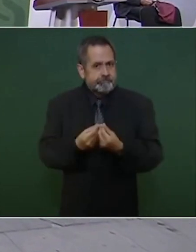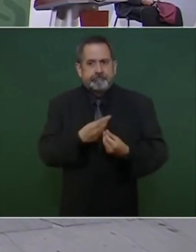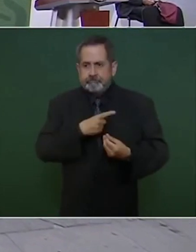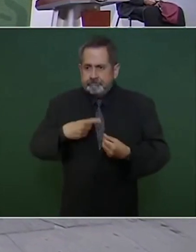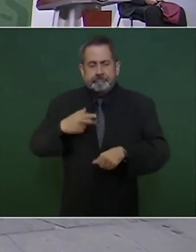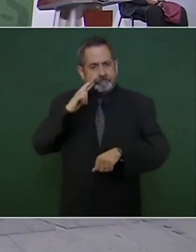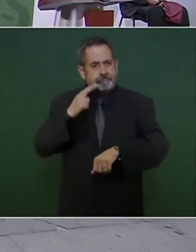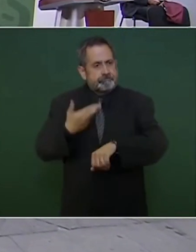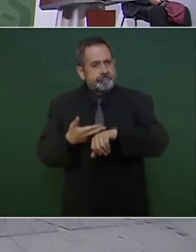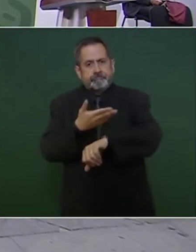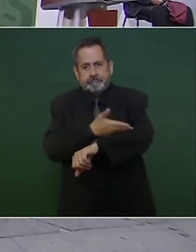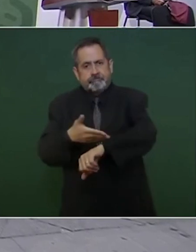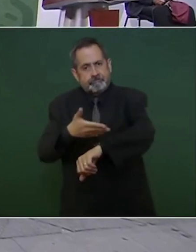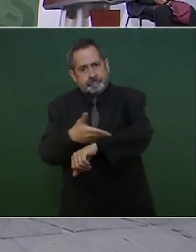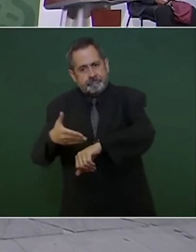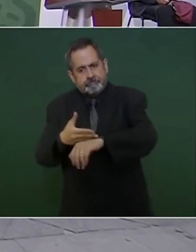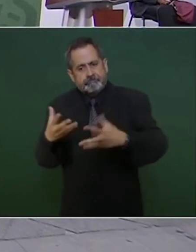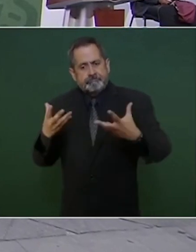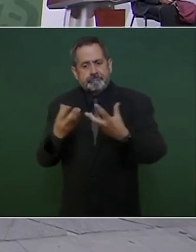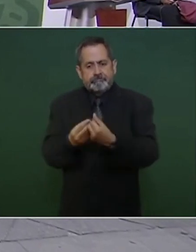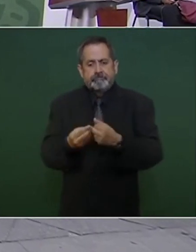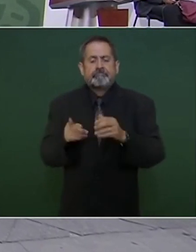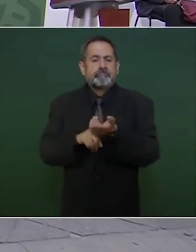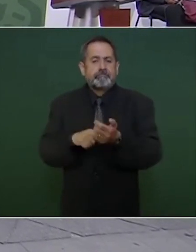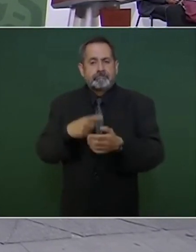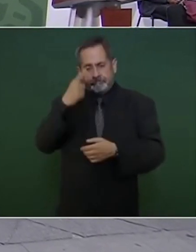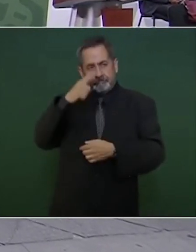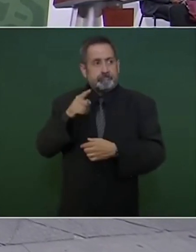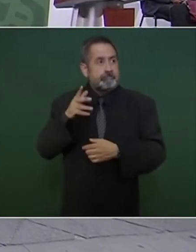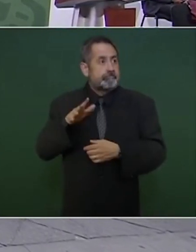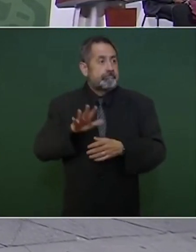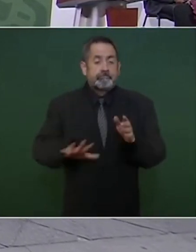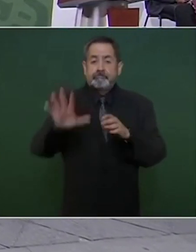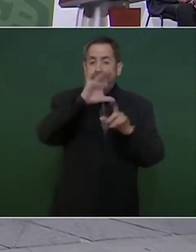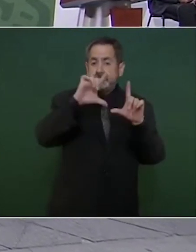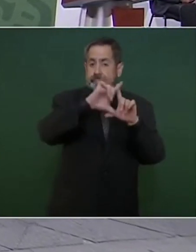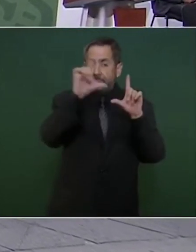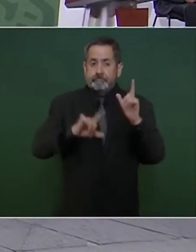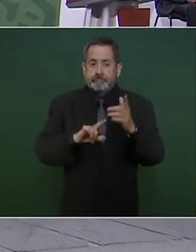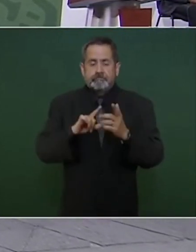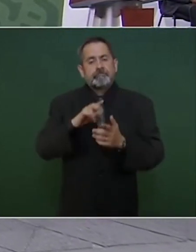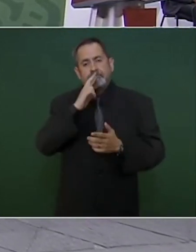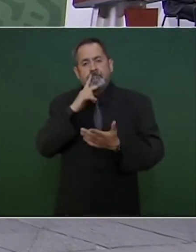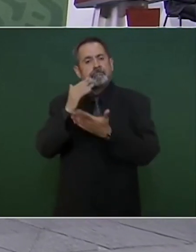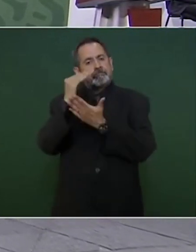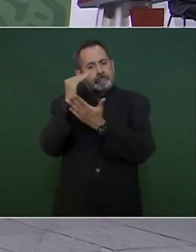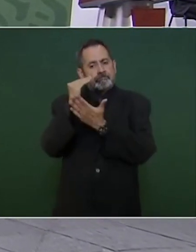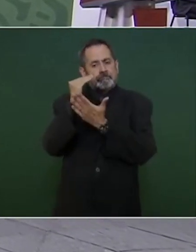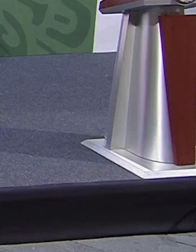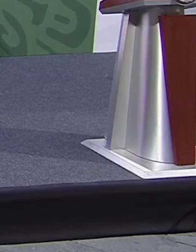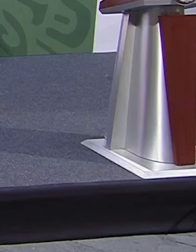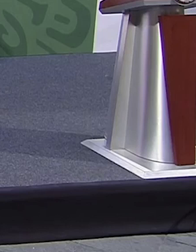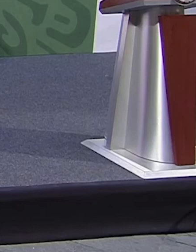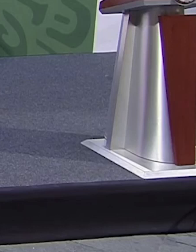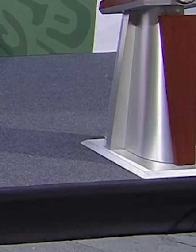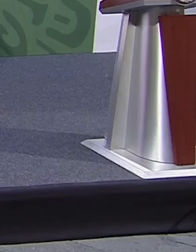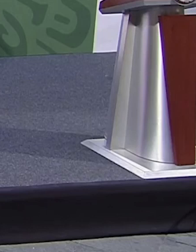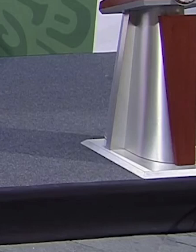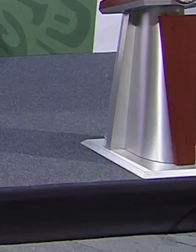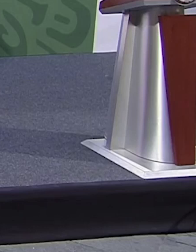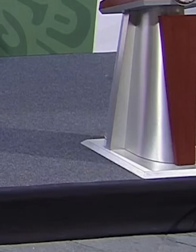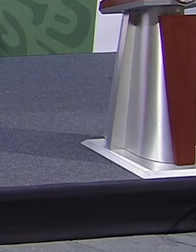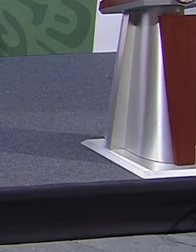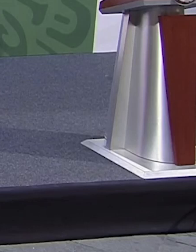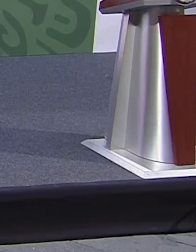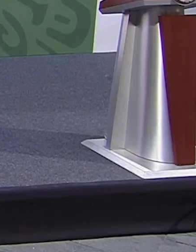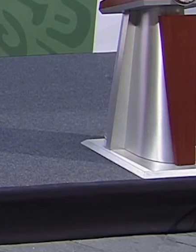hacer, difícilmente podemos ir reduciendo en todo el país la incidencia delictiva y construyendo la paz. La Ciudad de